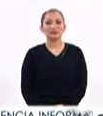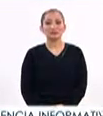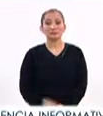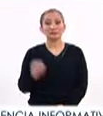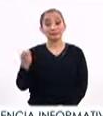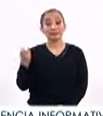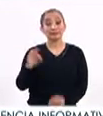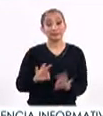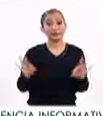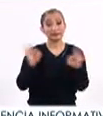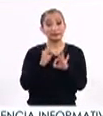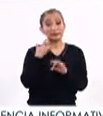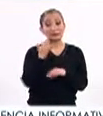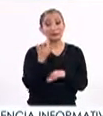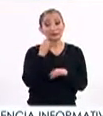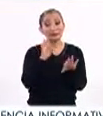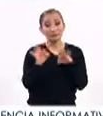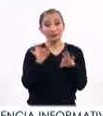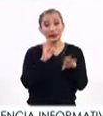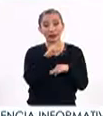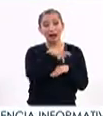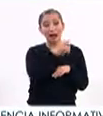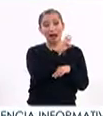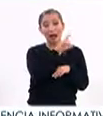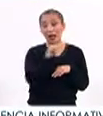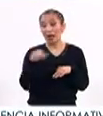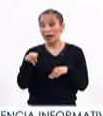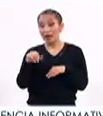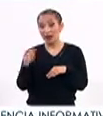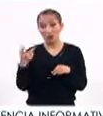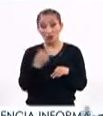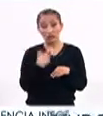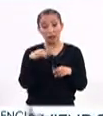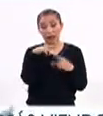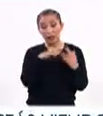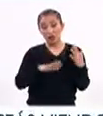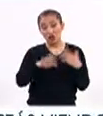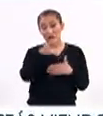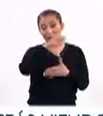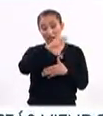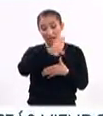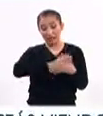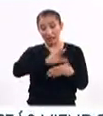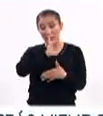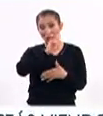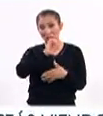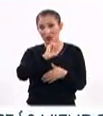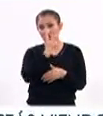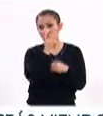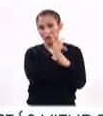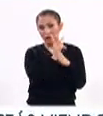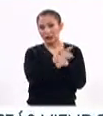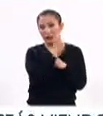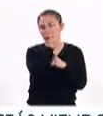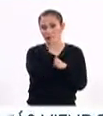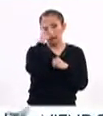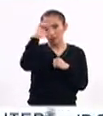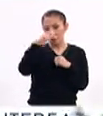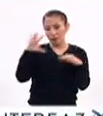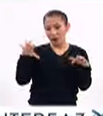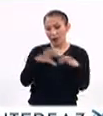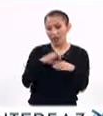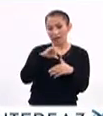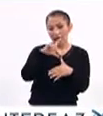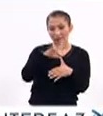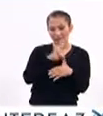Pues ahí está este importante esfuerzo, Carla, Ana Cris. Vale la pena destacar que la región iberoamericana son 22 países, 3 europeos, el resto